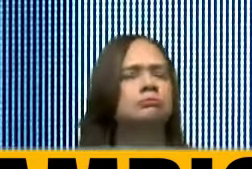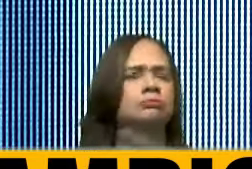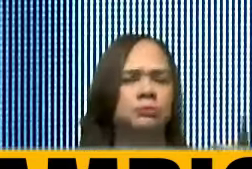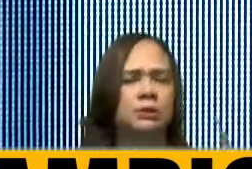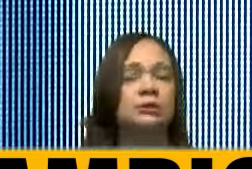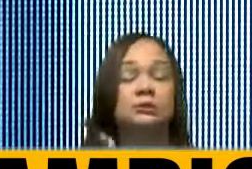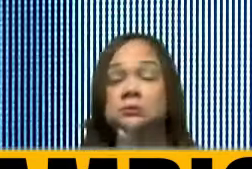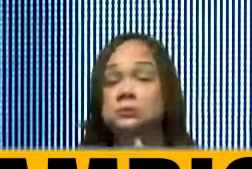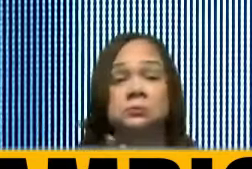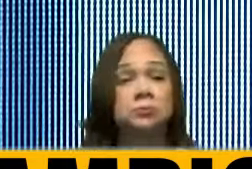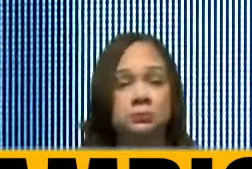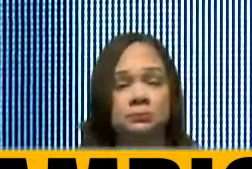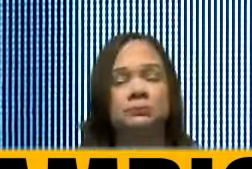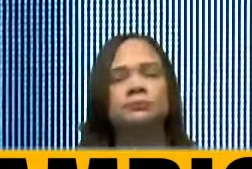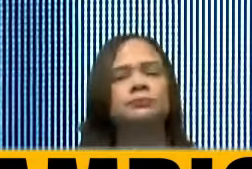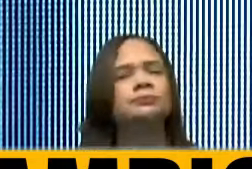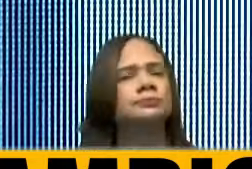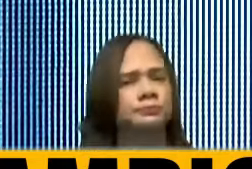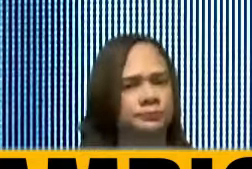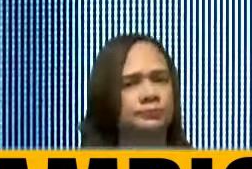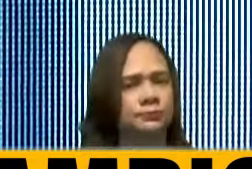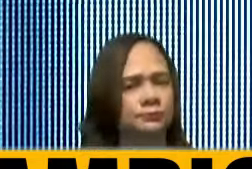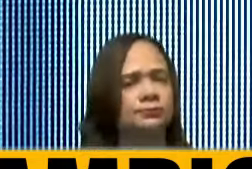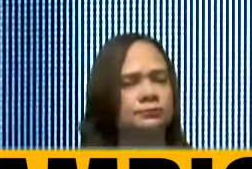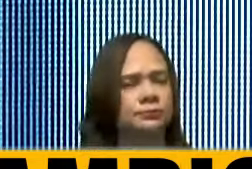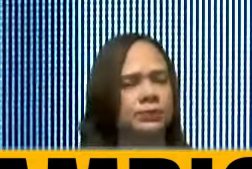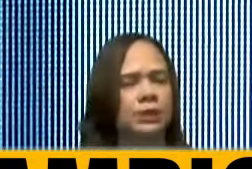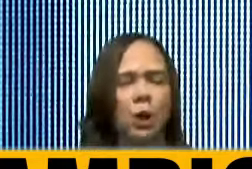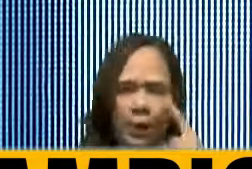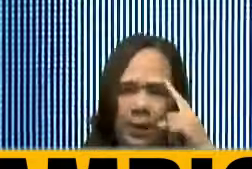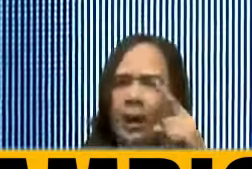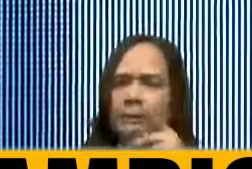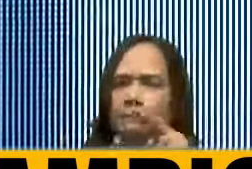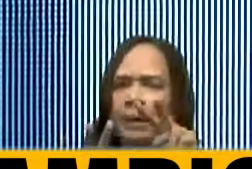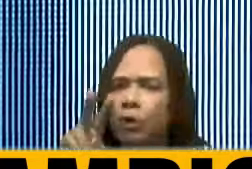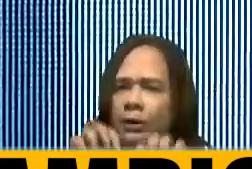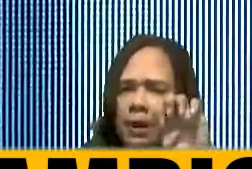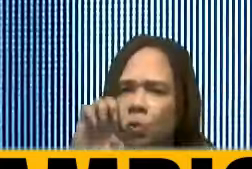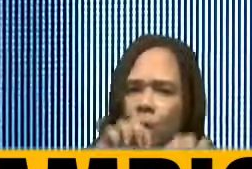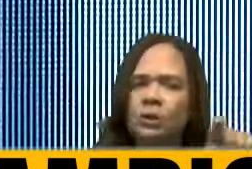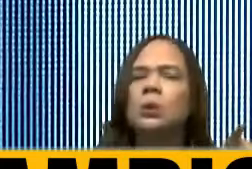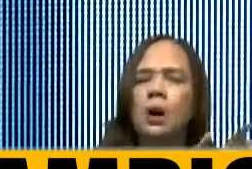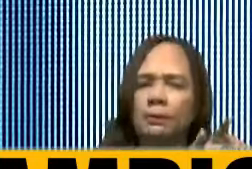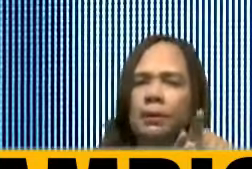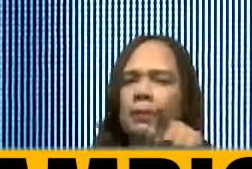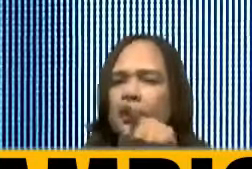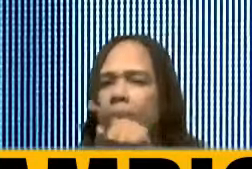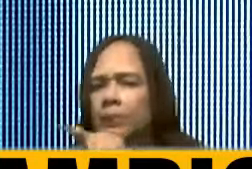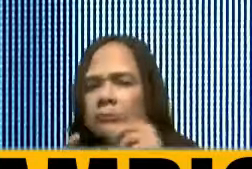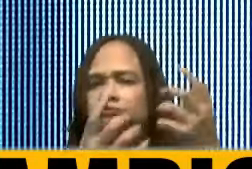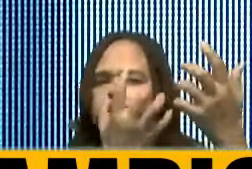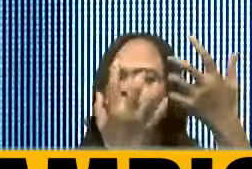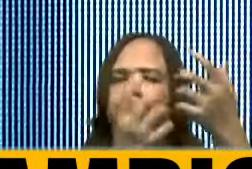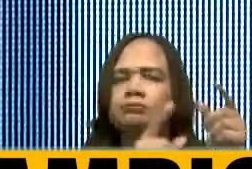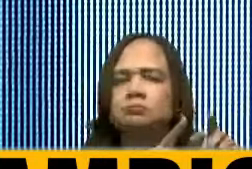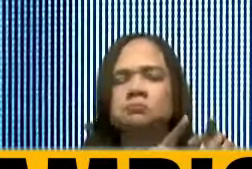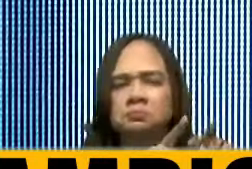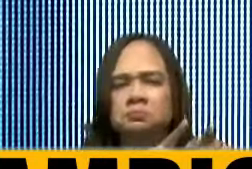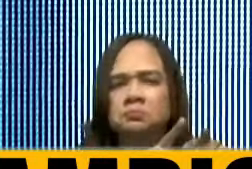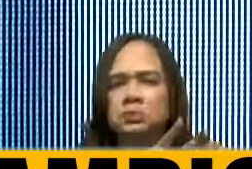esos indicadores realmente son los que nos llevan a las acciones de gobierno que tenemos que que que ayudar que